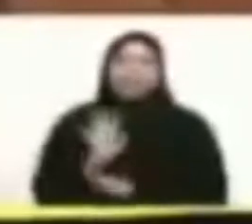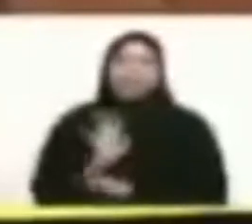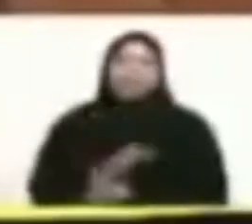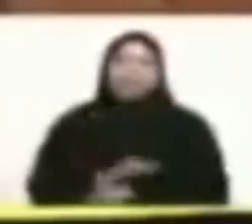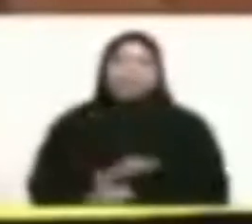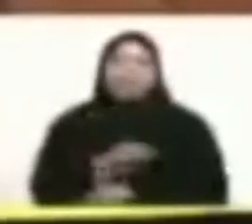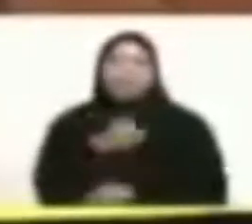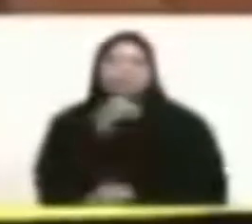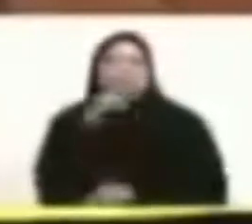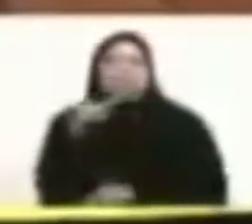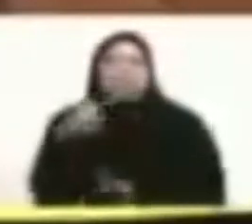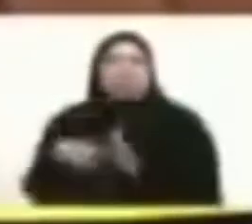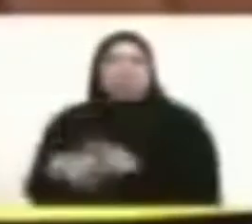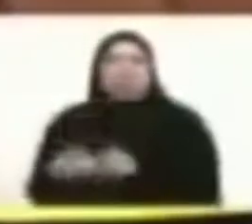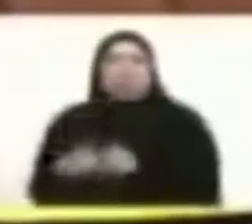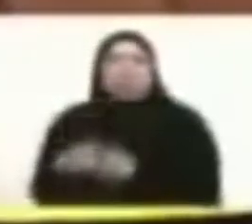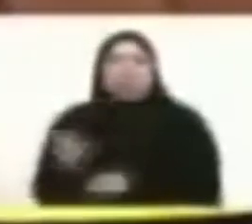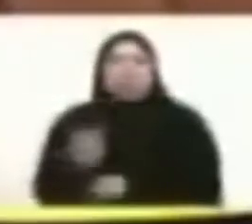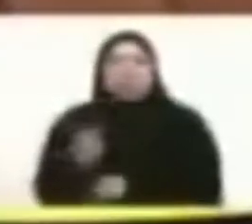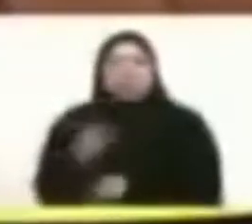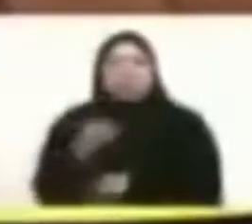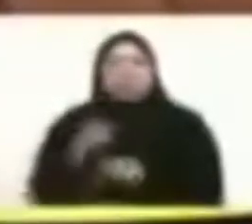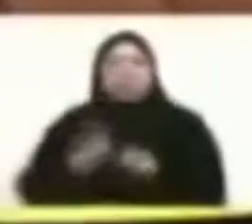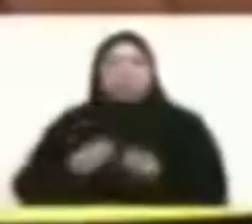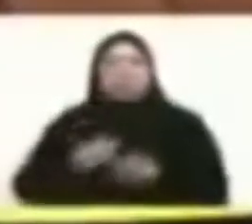Estás amenazando a Venezuela desde Ecuador.